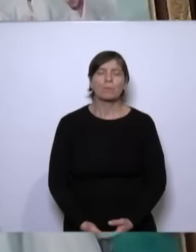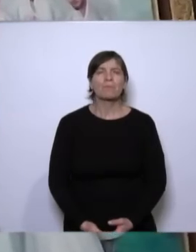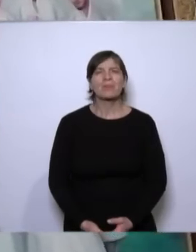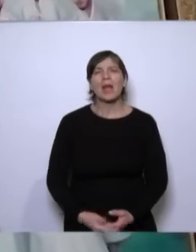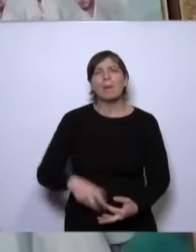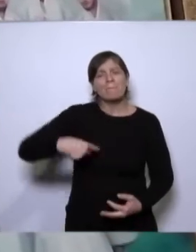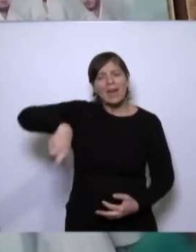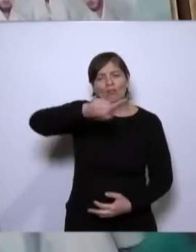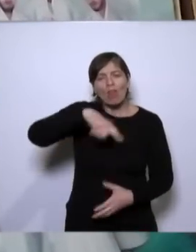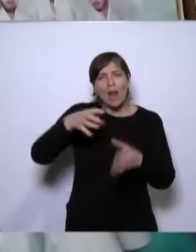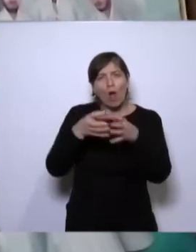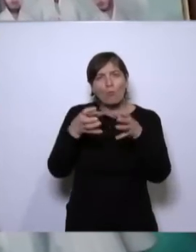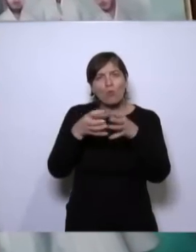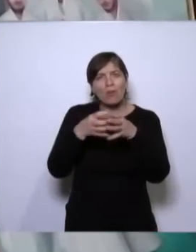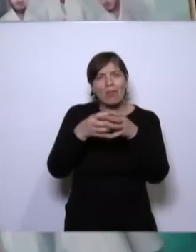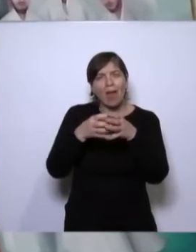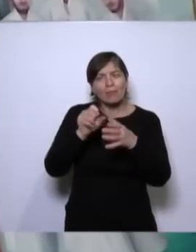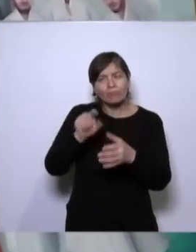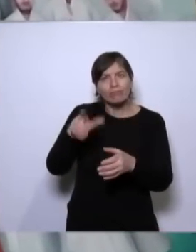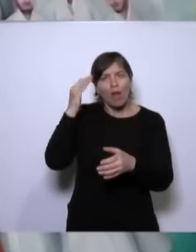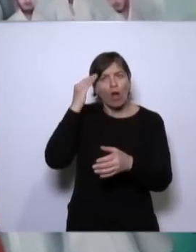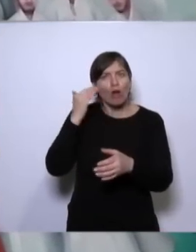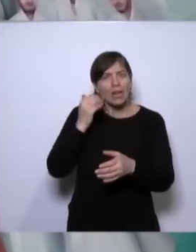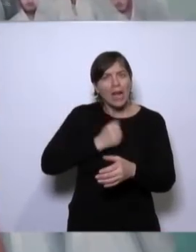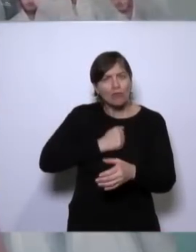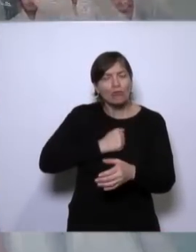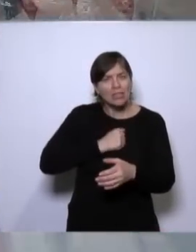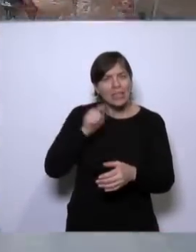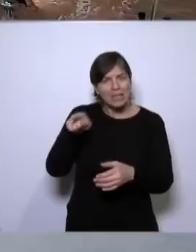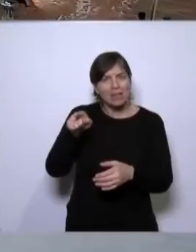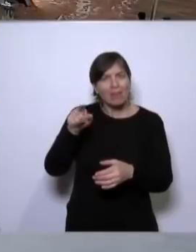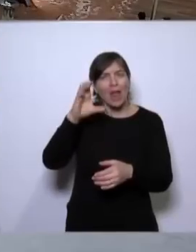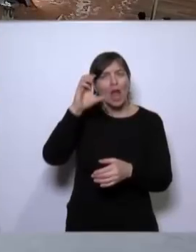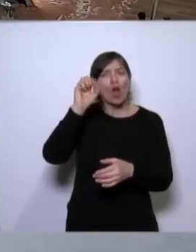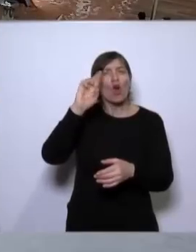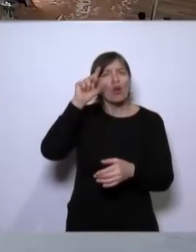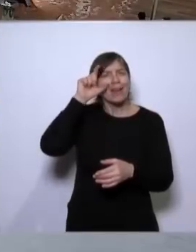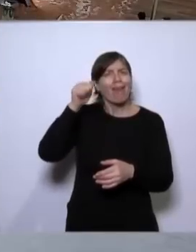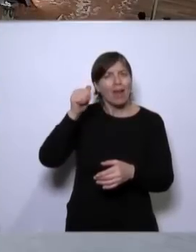Para la comunidad coreana católica,